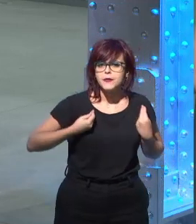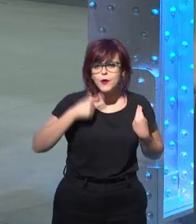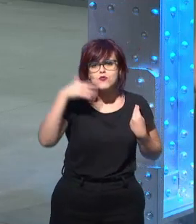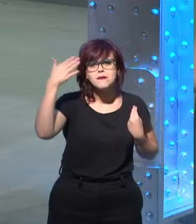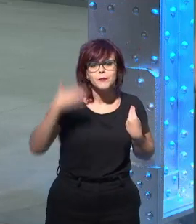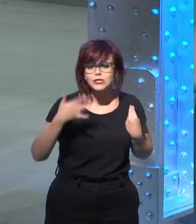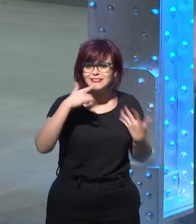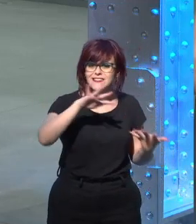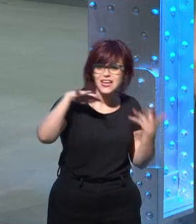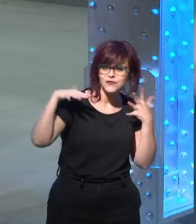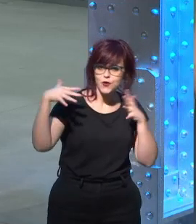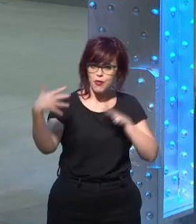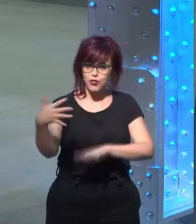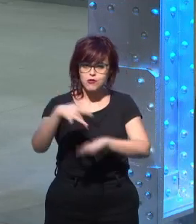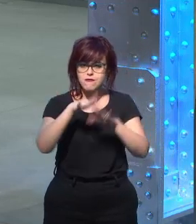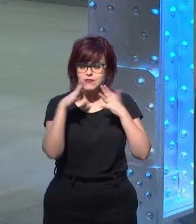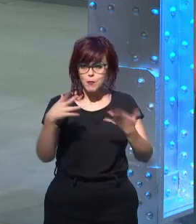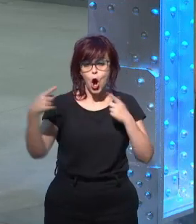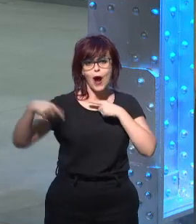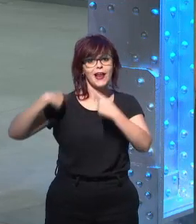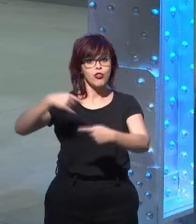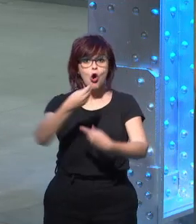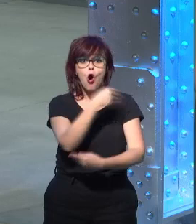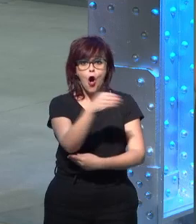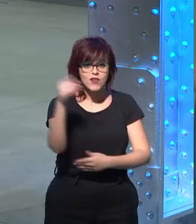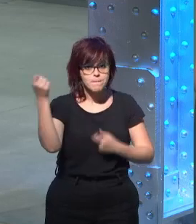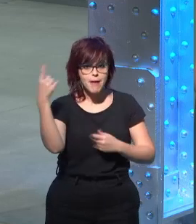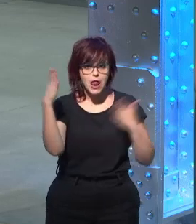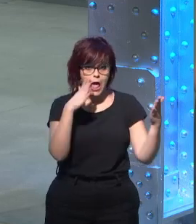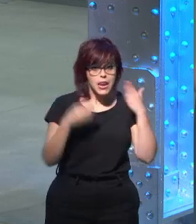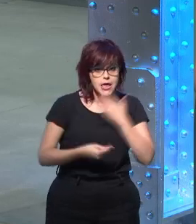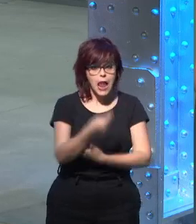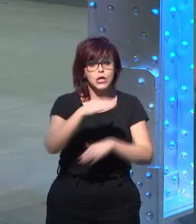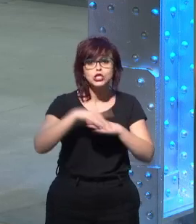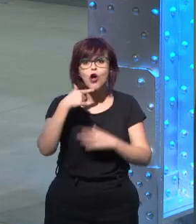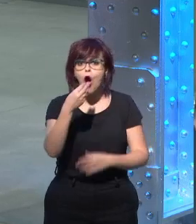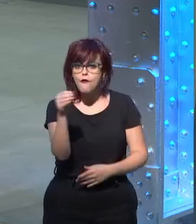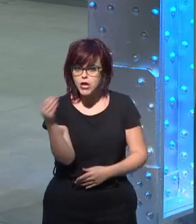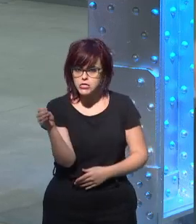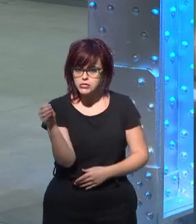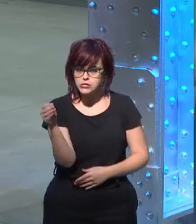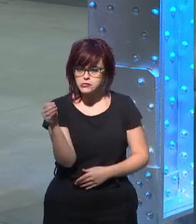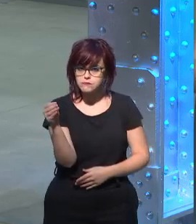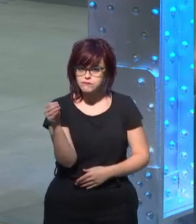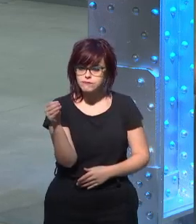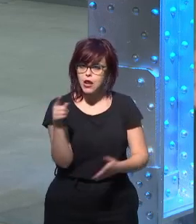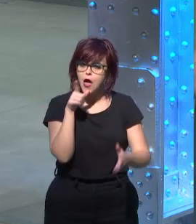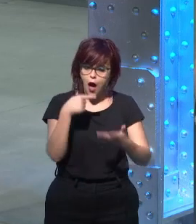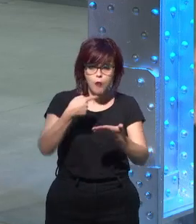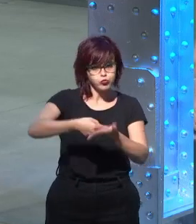importante transformación con la presencia de la generación joven, los millennials. Los jóvenes, tengo